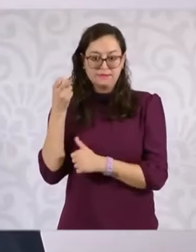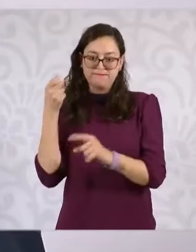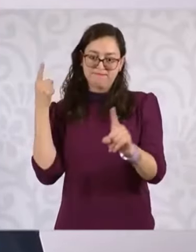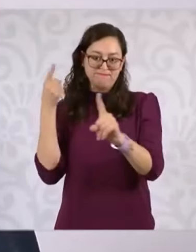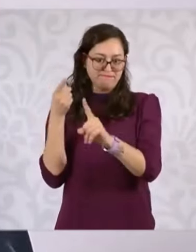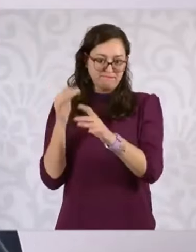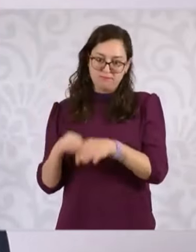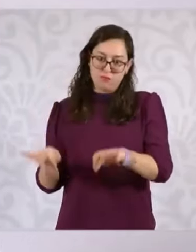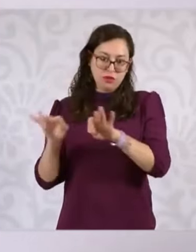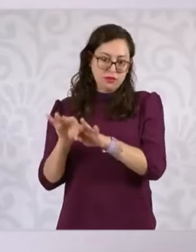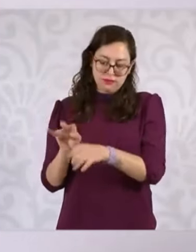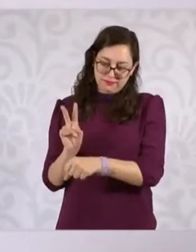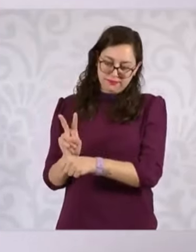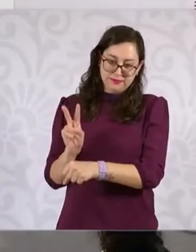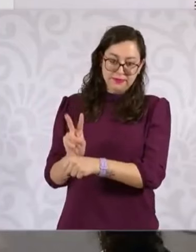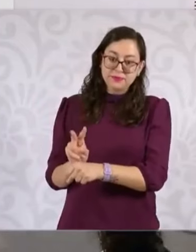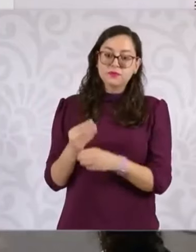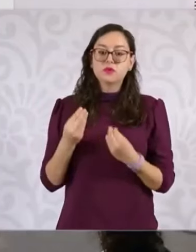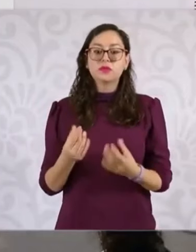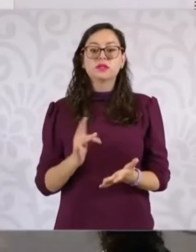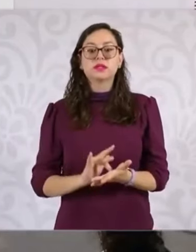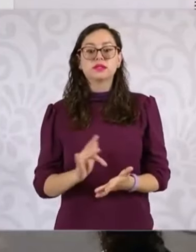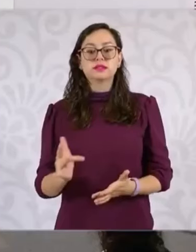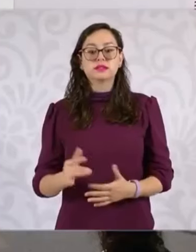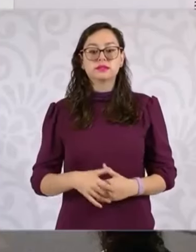objetivo. Muchísimas gracias.